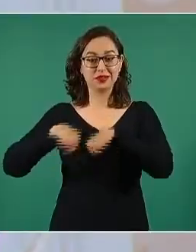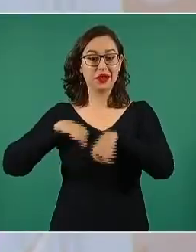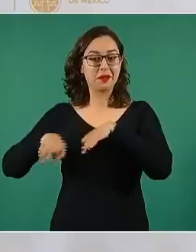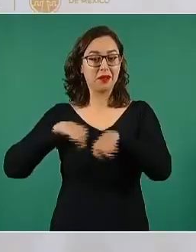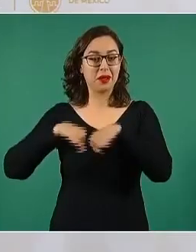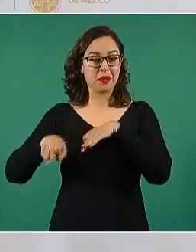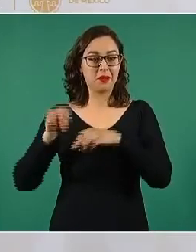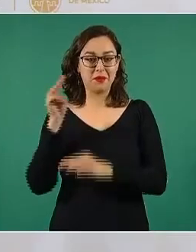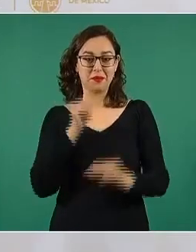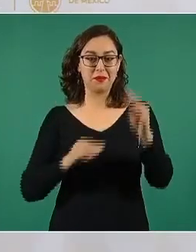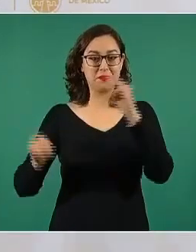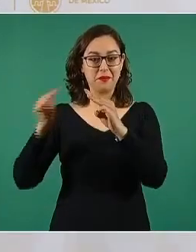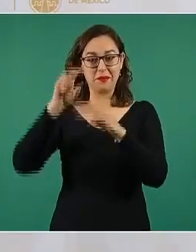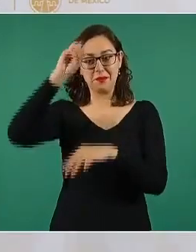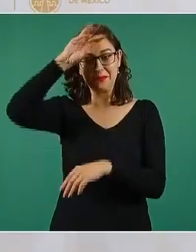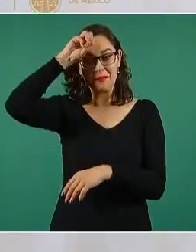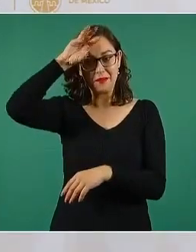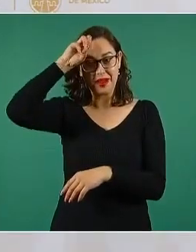nacionales y extranjeras,